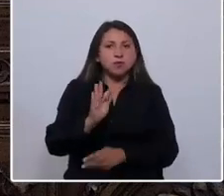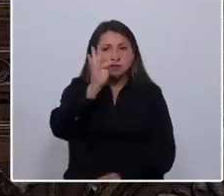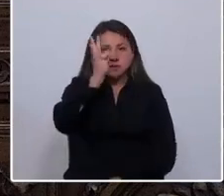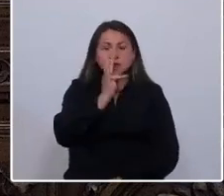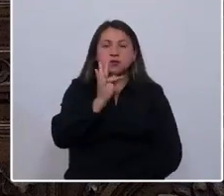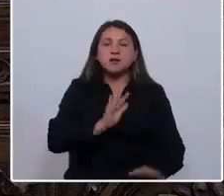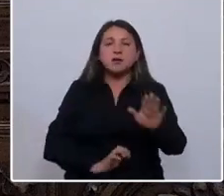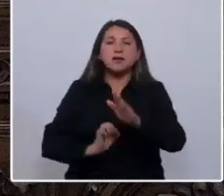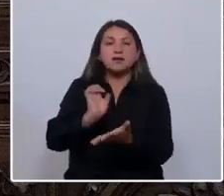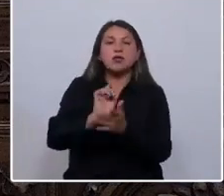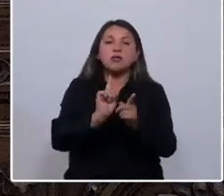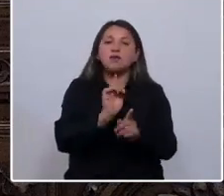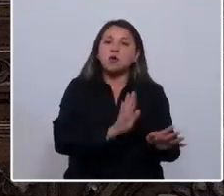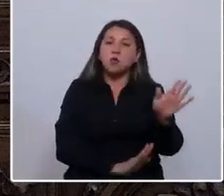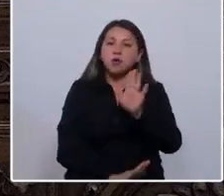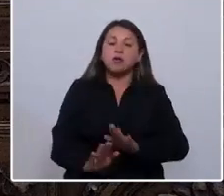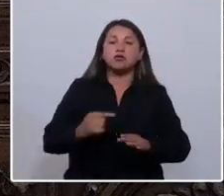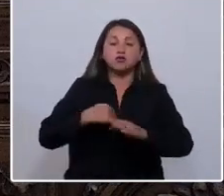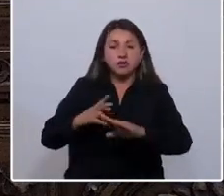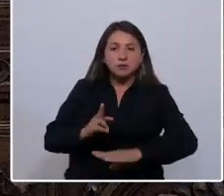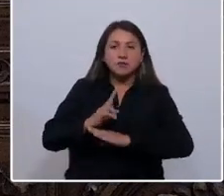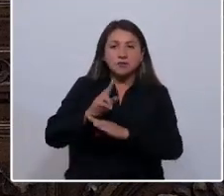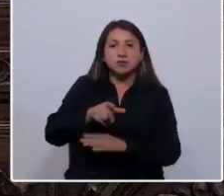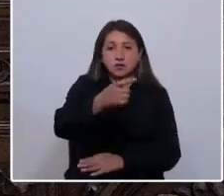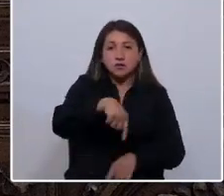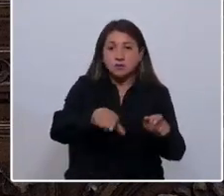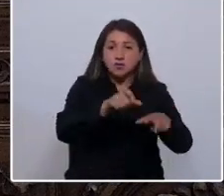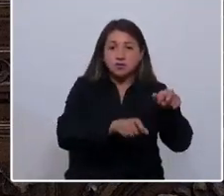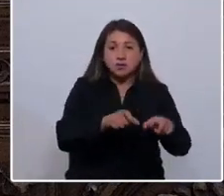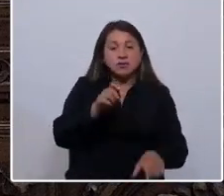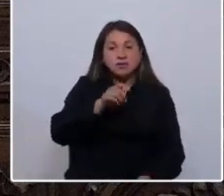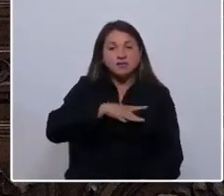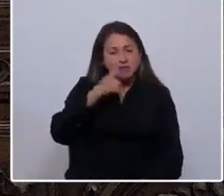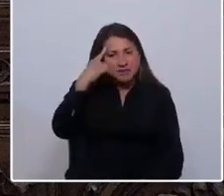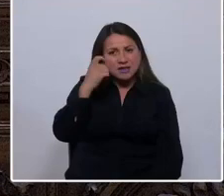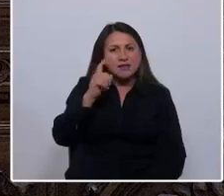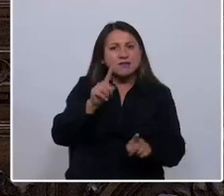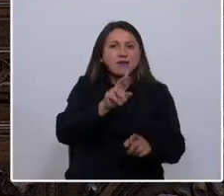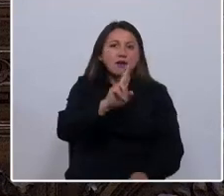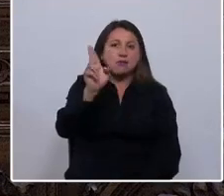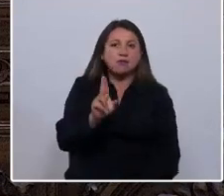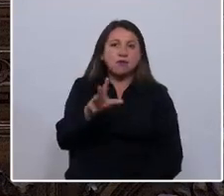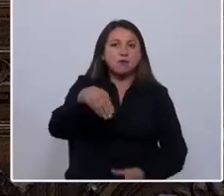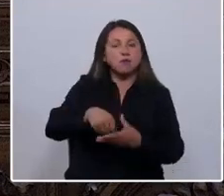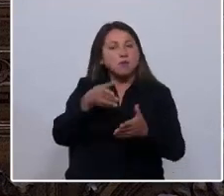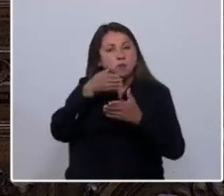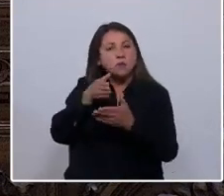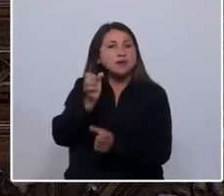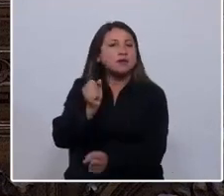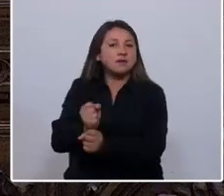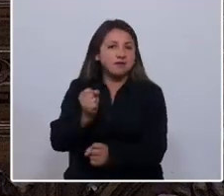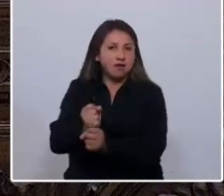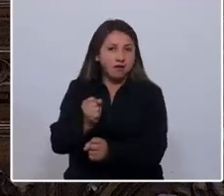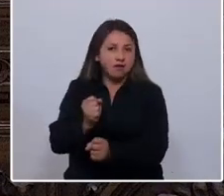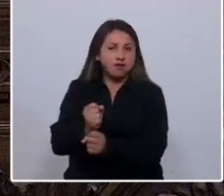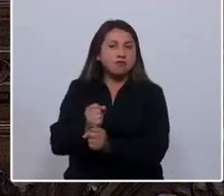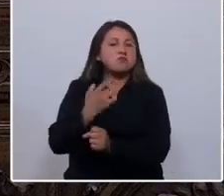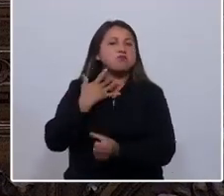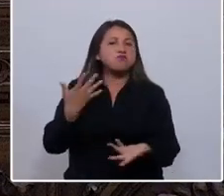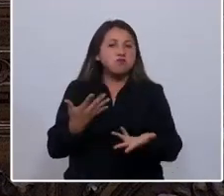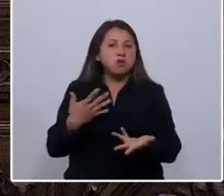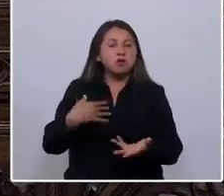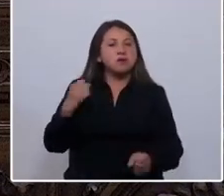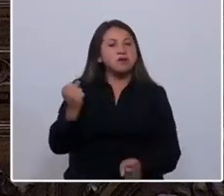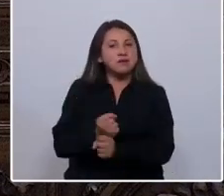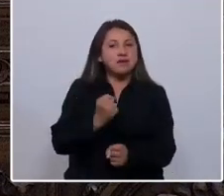cuidador. Represento a quienes creemos que Chile debe ser una república fundada en el trabajo, porque un obrero